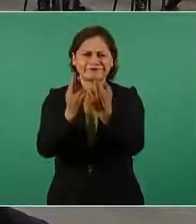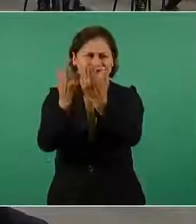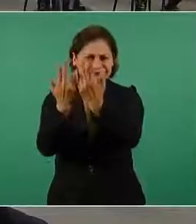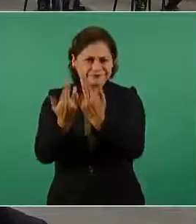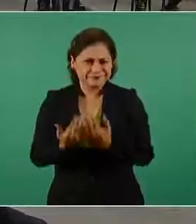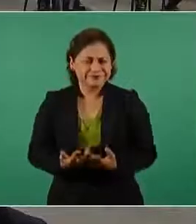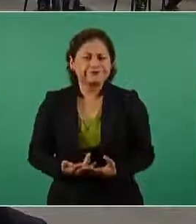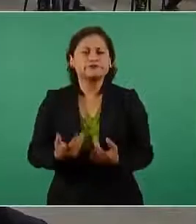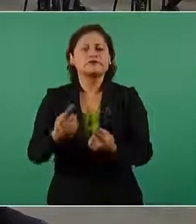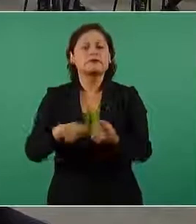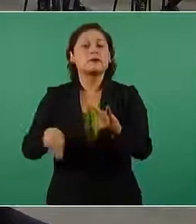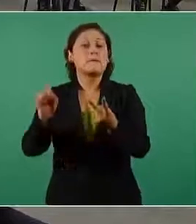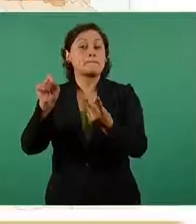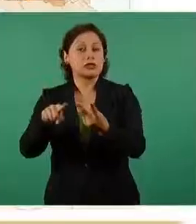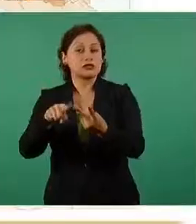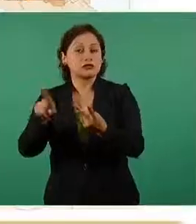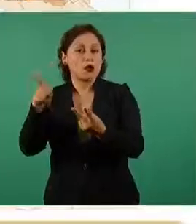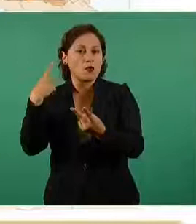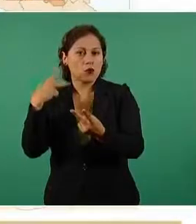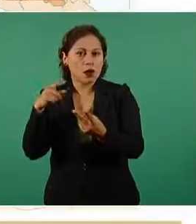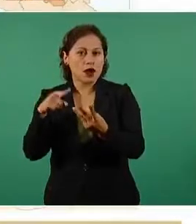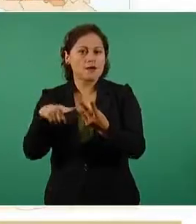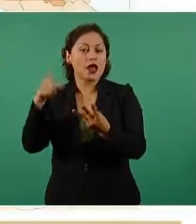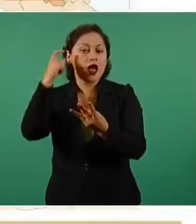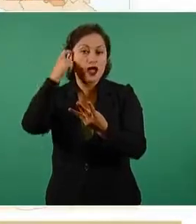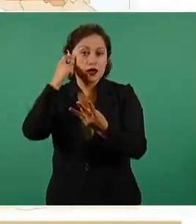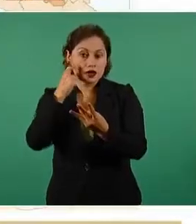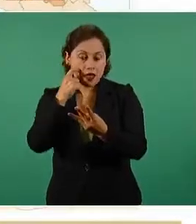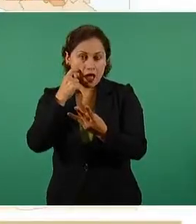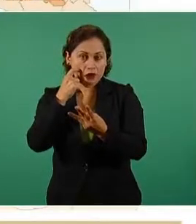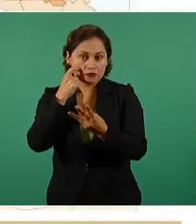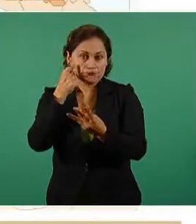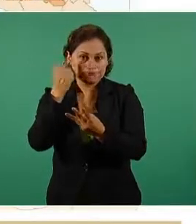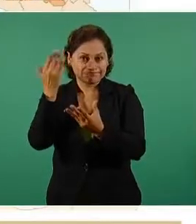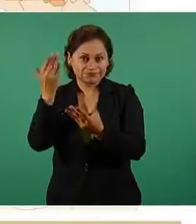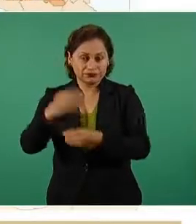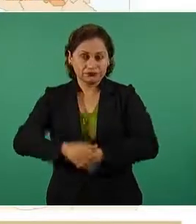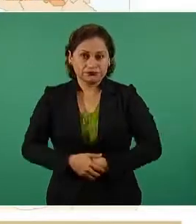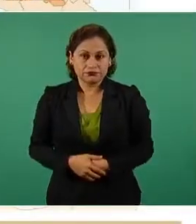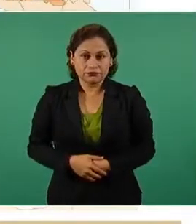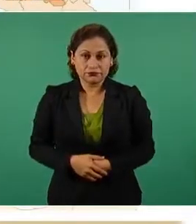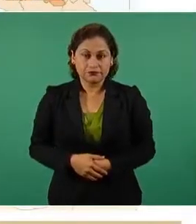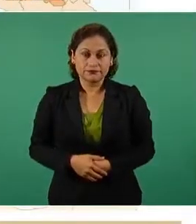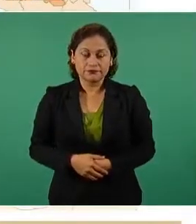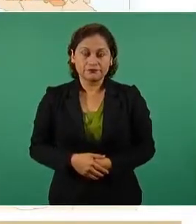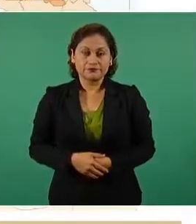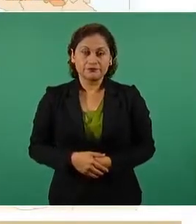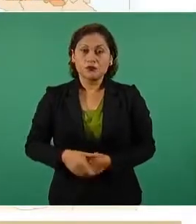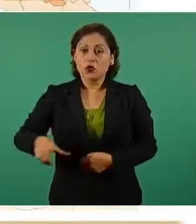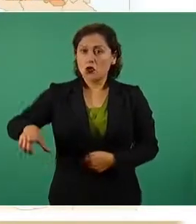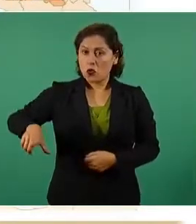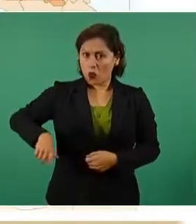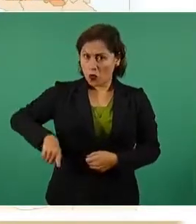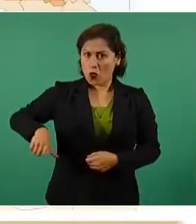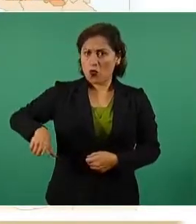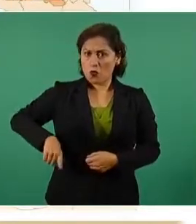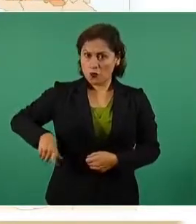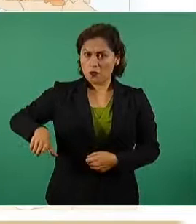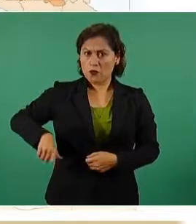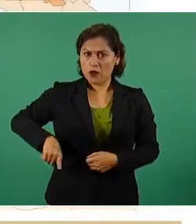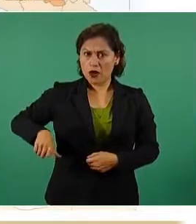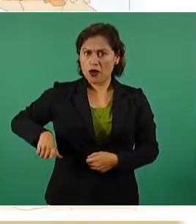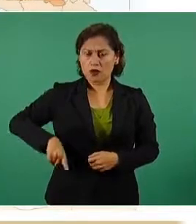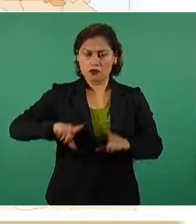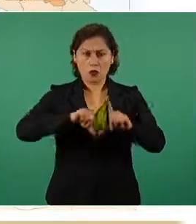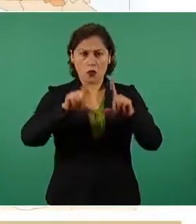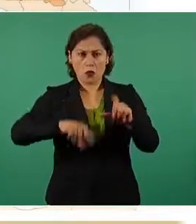que en Puebla y el estado de Hidalgo. El gobierno de México actuó de inmediato para atender